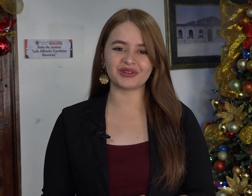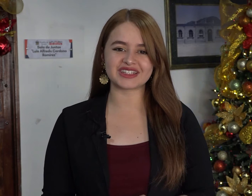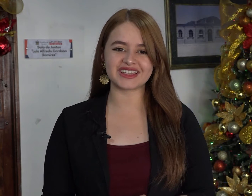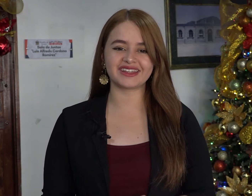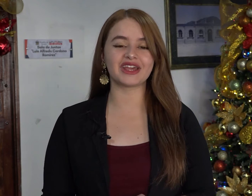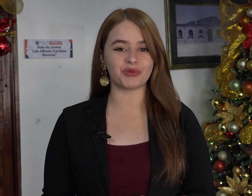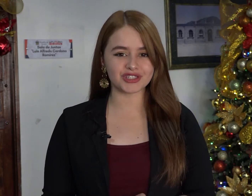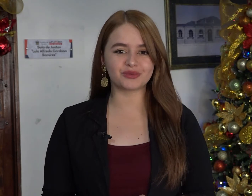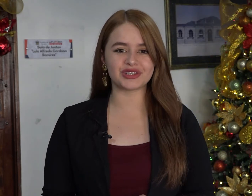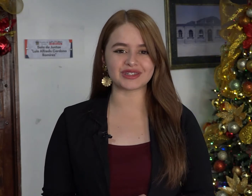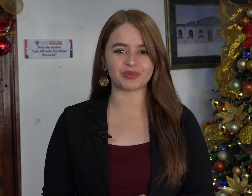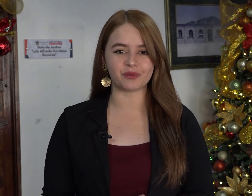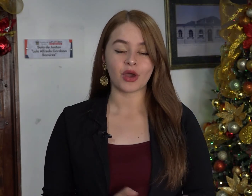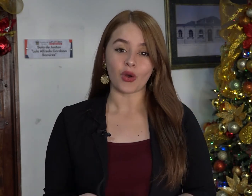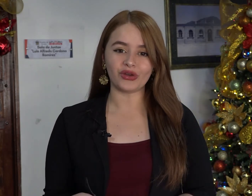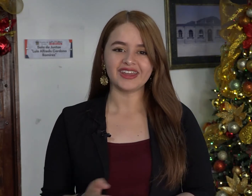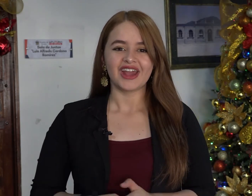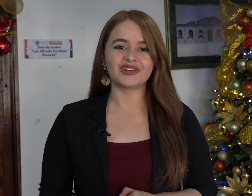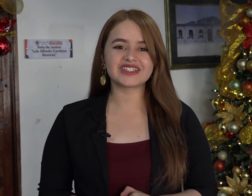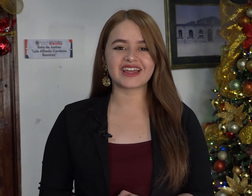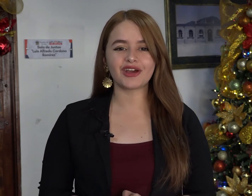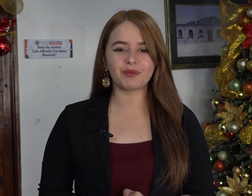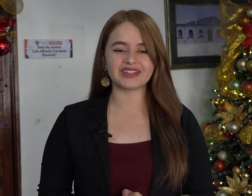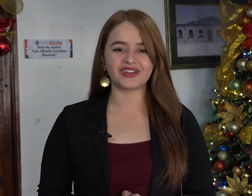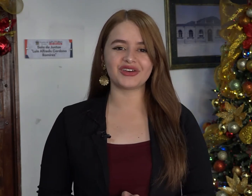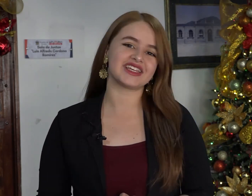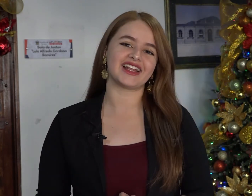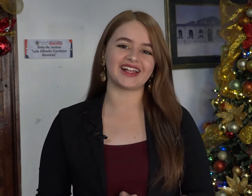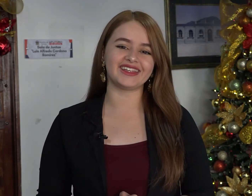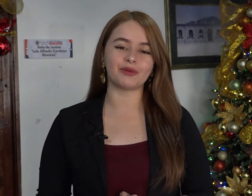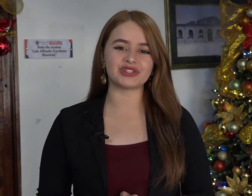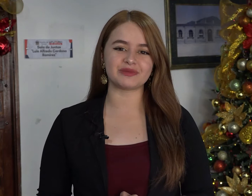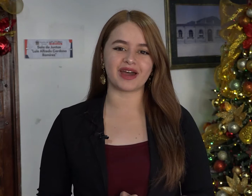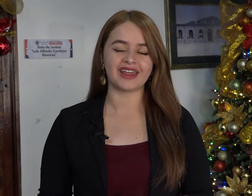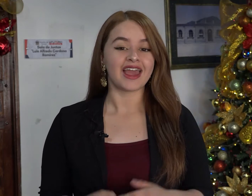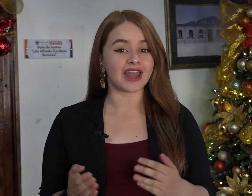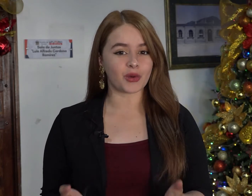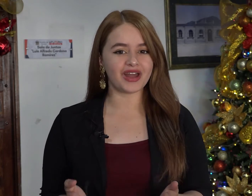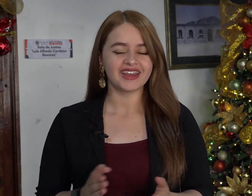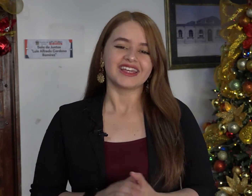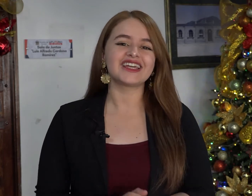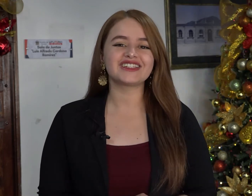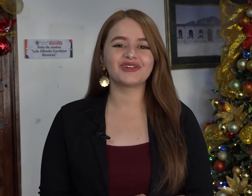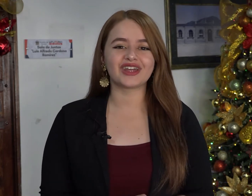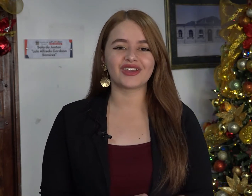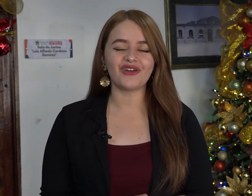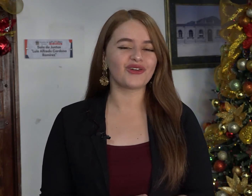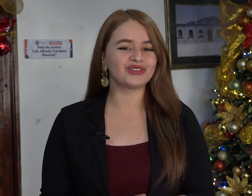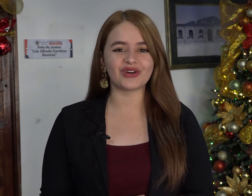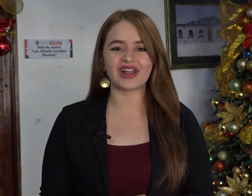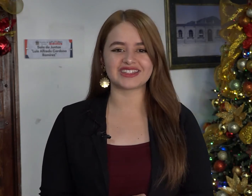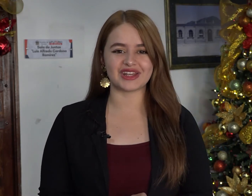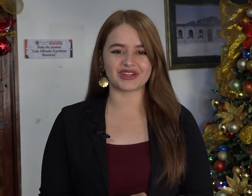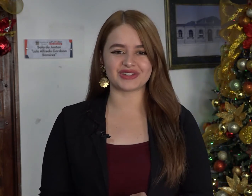sobre el acontecer de nuestro municipio. Hoy los estaré acompañando desde la Alcaldía Municipal, la cual ya se contagió